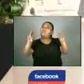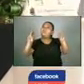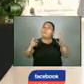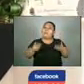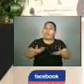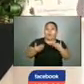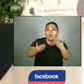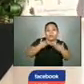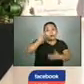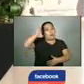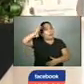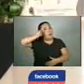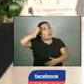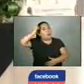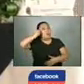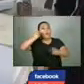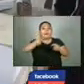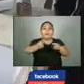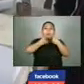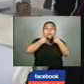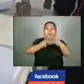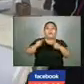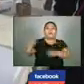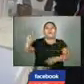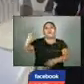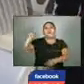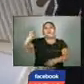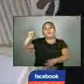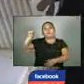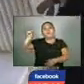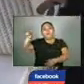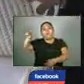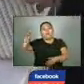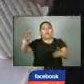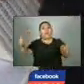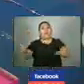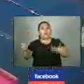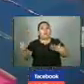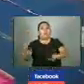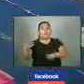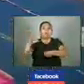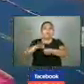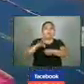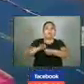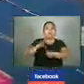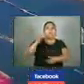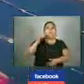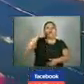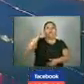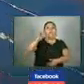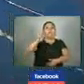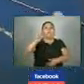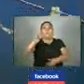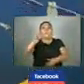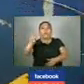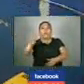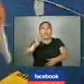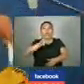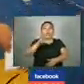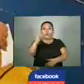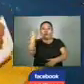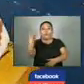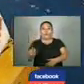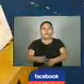brindó su opinión sobre el anuncio del Tribunal Supremo Electoral de realizar los comicios del año 2024 en dos fechas.